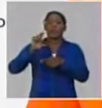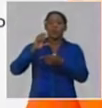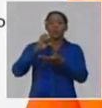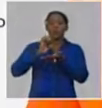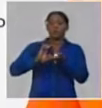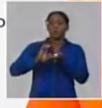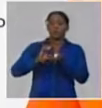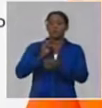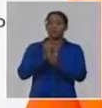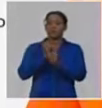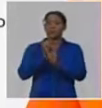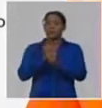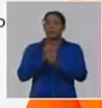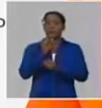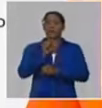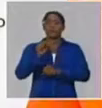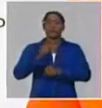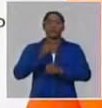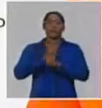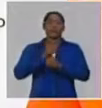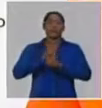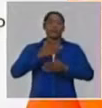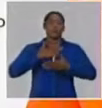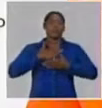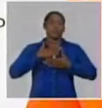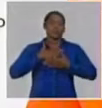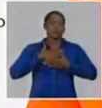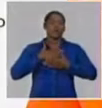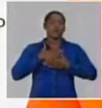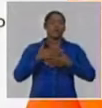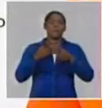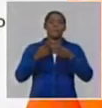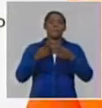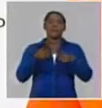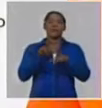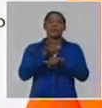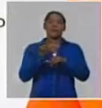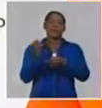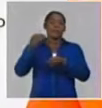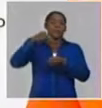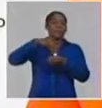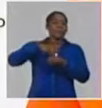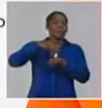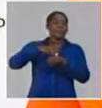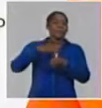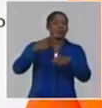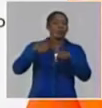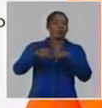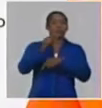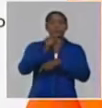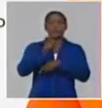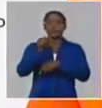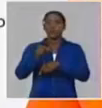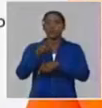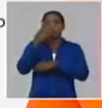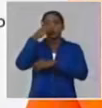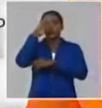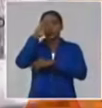trabajadores por cuenta propia. Por lo tanto, no incluye al sector estatal del